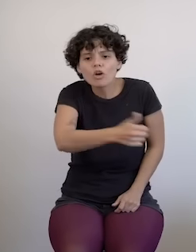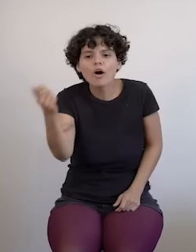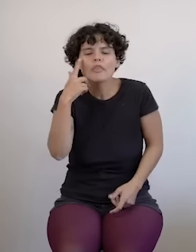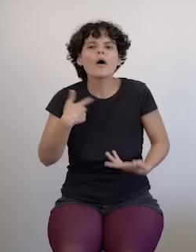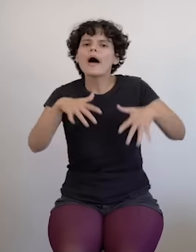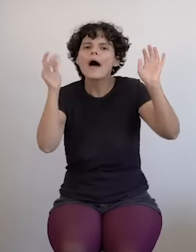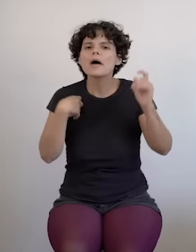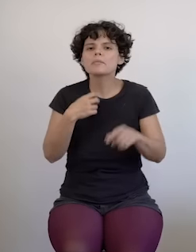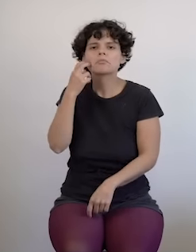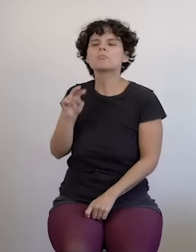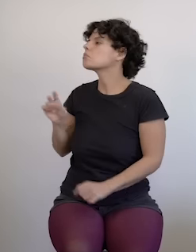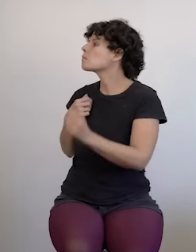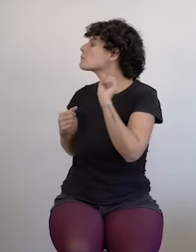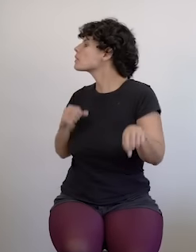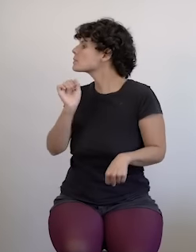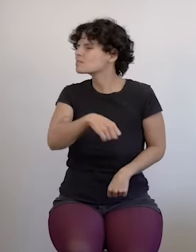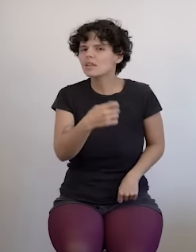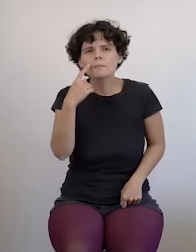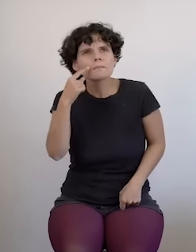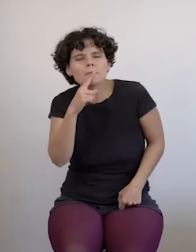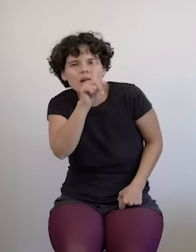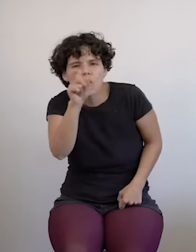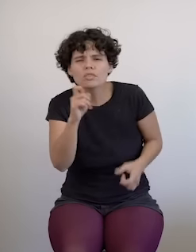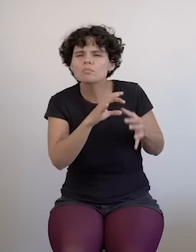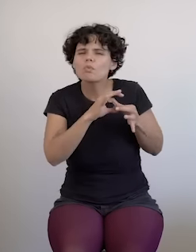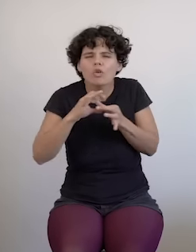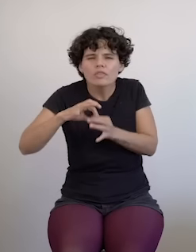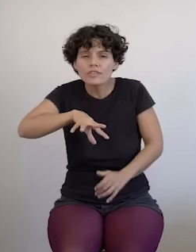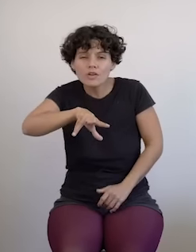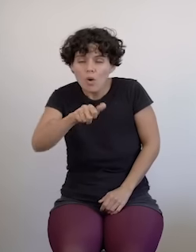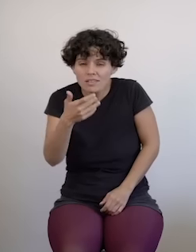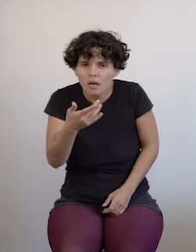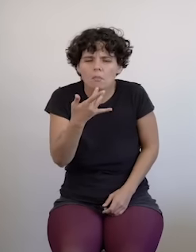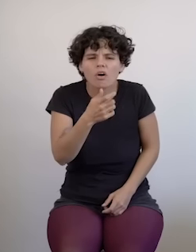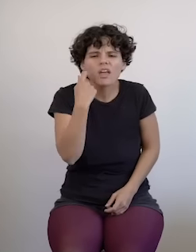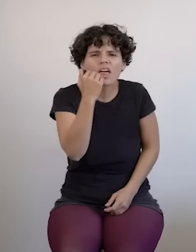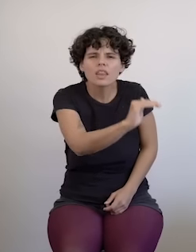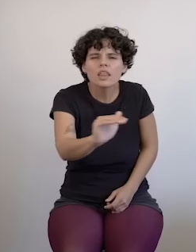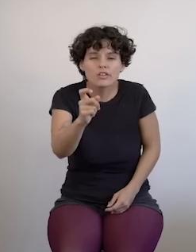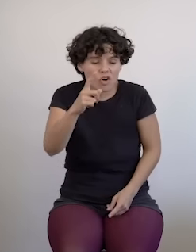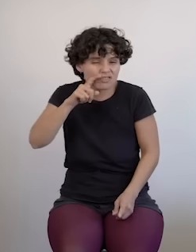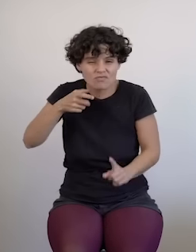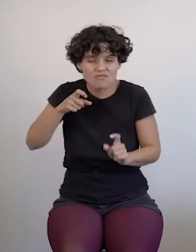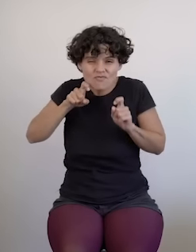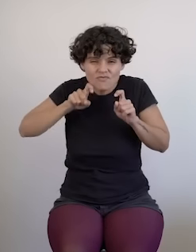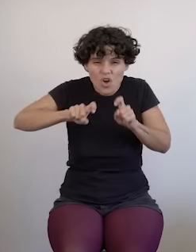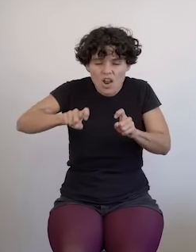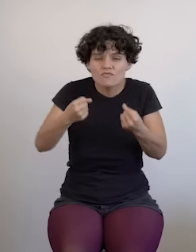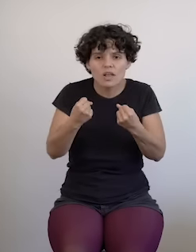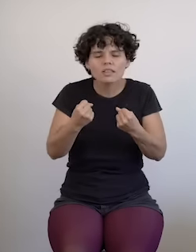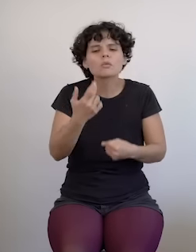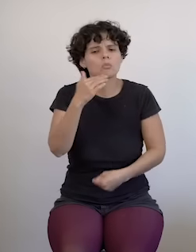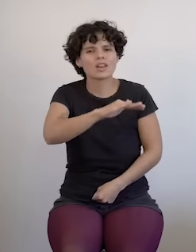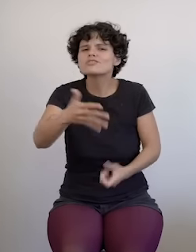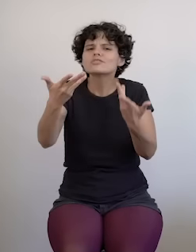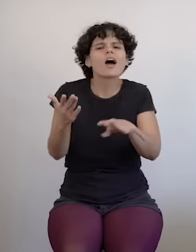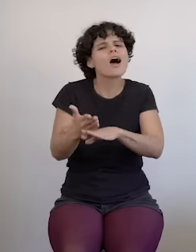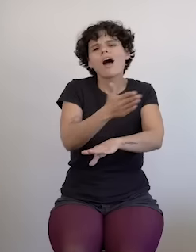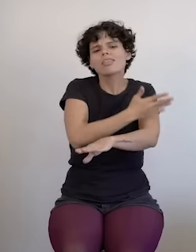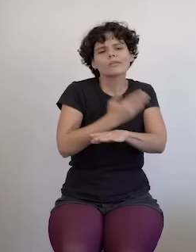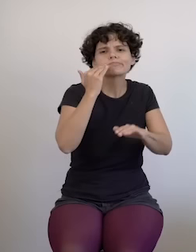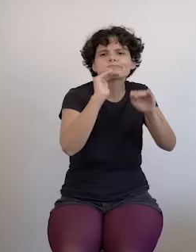¿cachai? Siempre hablan con medio vuelta para allá, medio día. Nunca dice, ¿por qué hay tanta delincuencia ahora con violencia? Porque estos niños se la abusaron, igual.